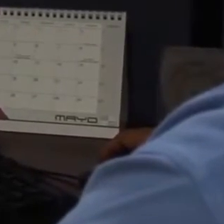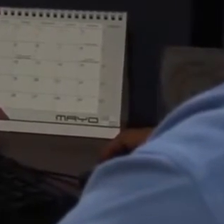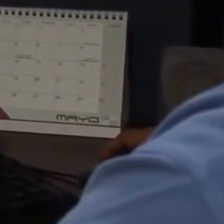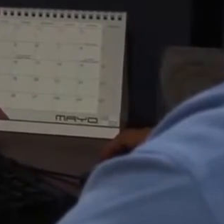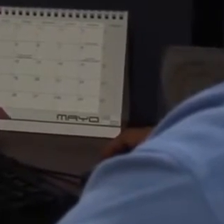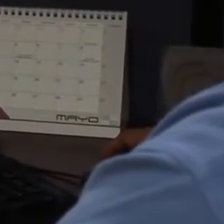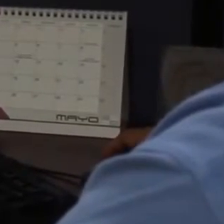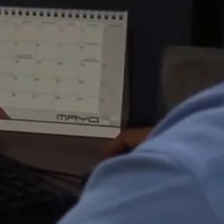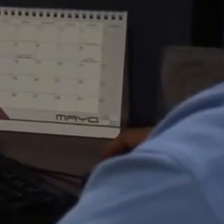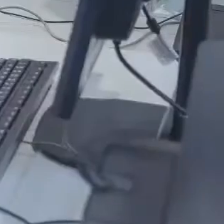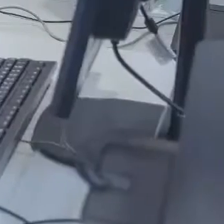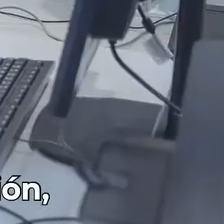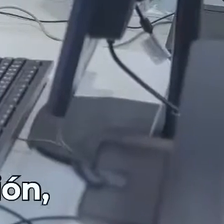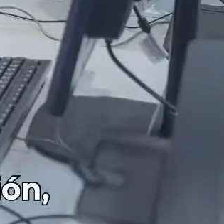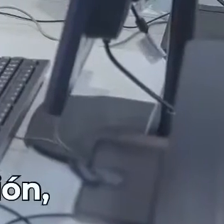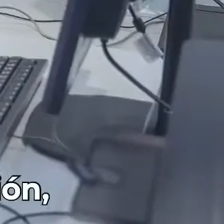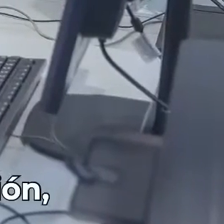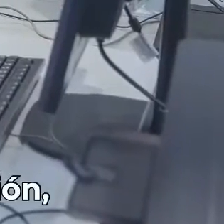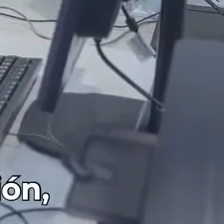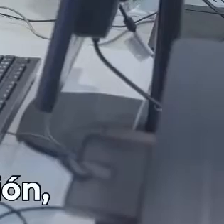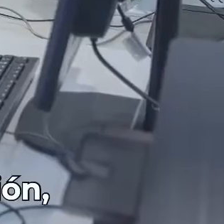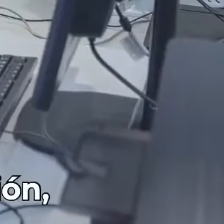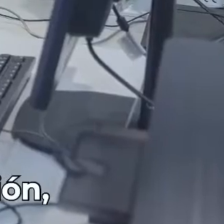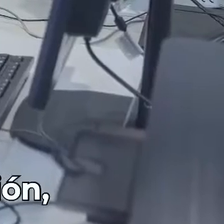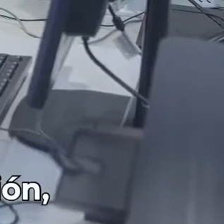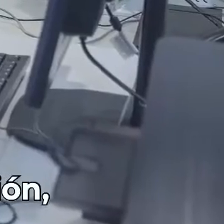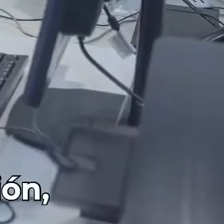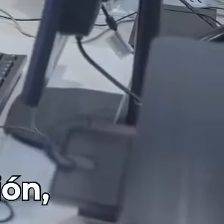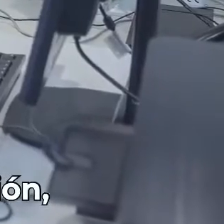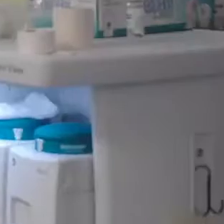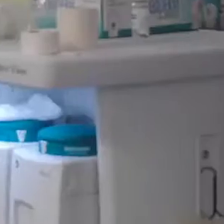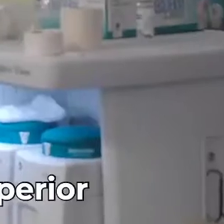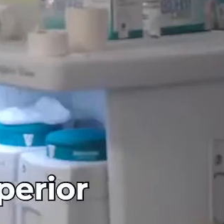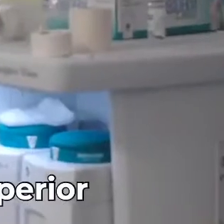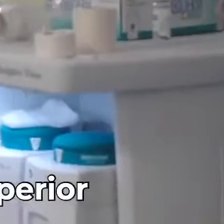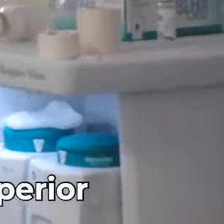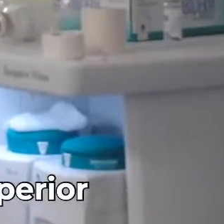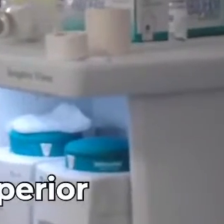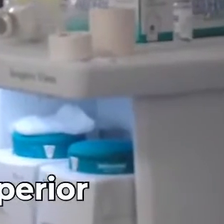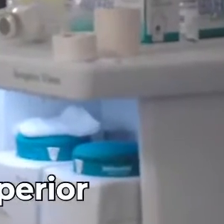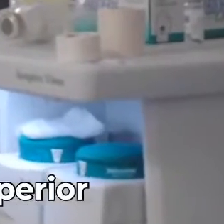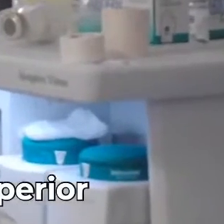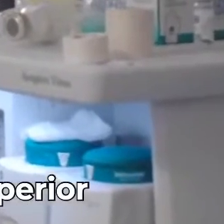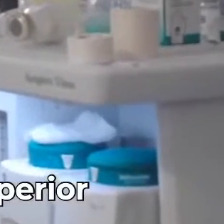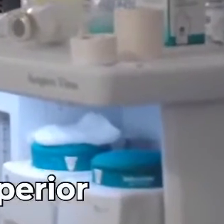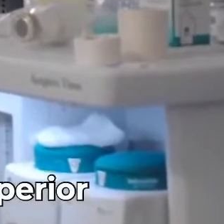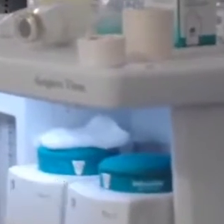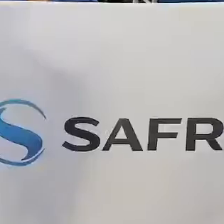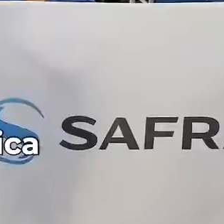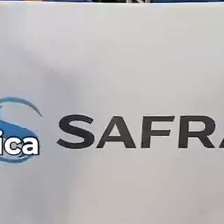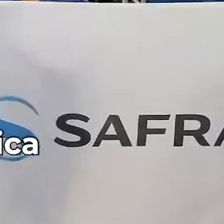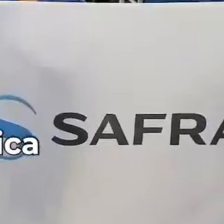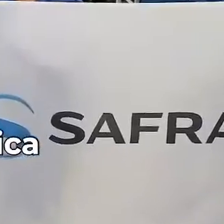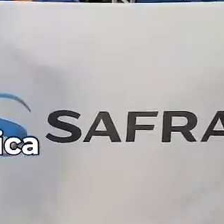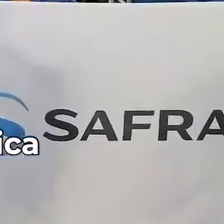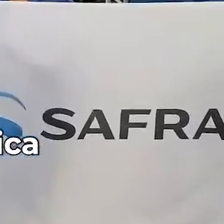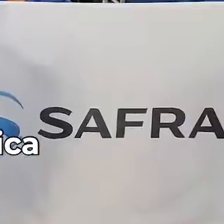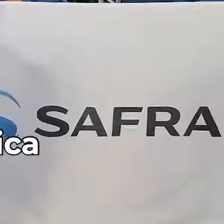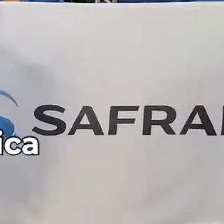la contribución de todos los órdenes de gobierno. Y por eso es que nos da mucho gusto y se lo agradecemos públicamente al